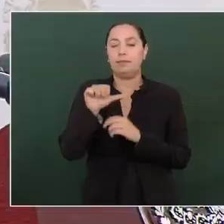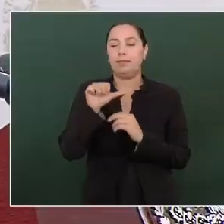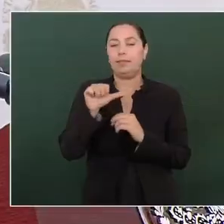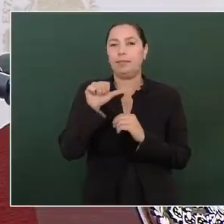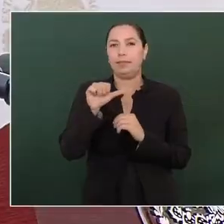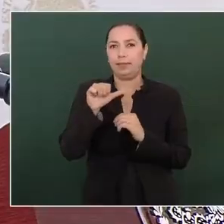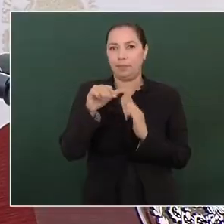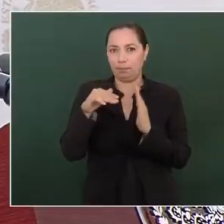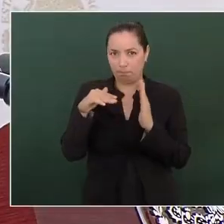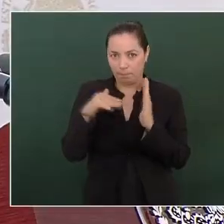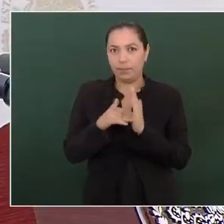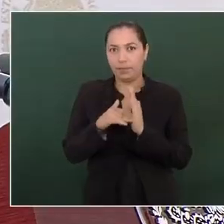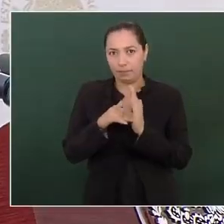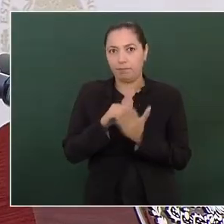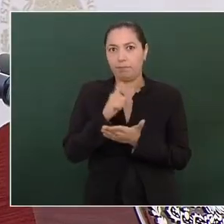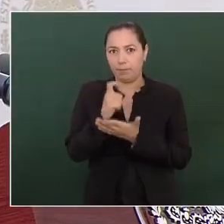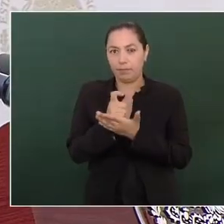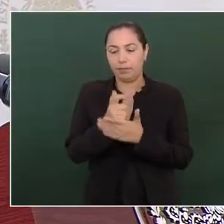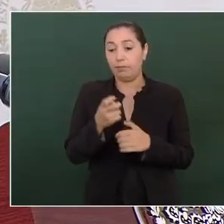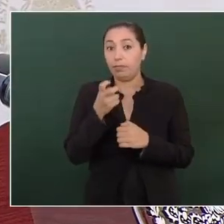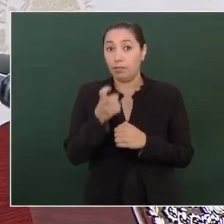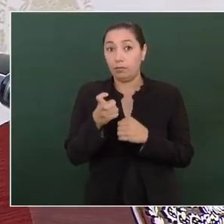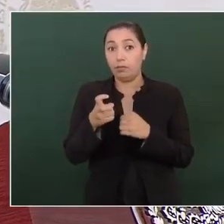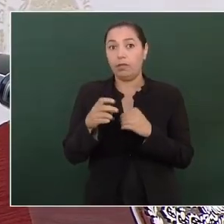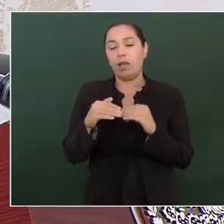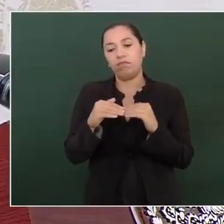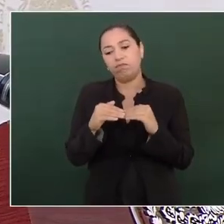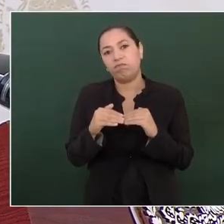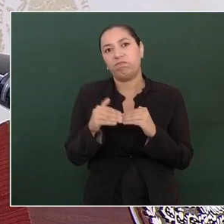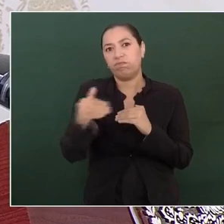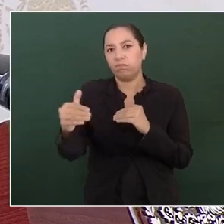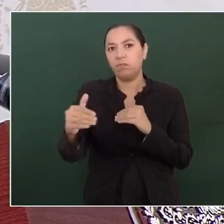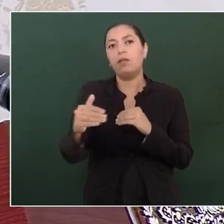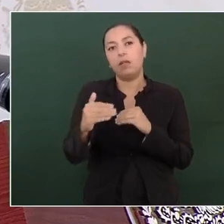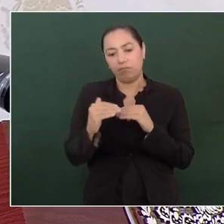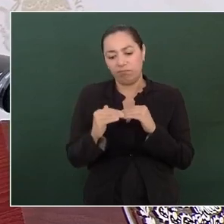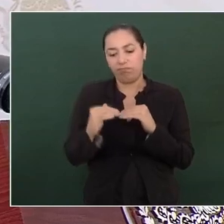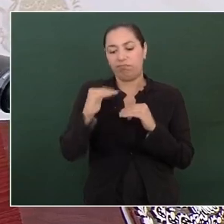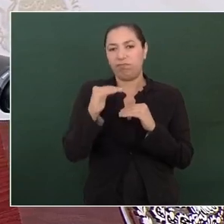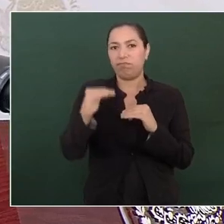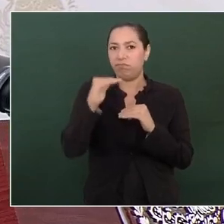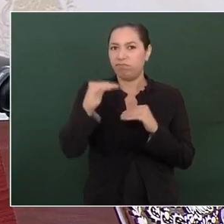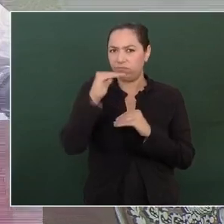pesos y de ahí hacia adelante. Ya llevamos